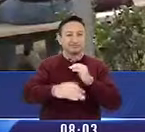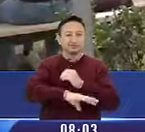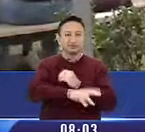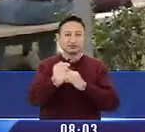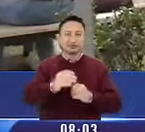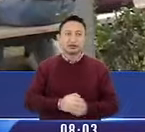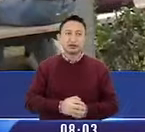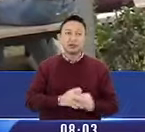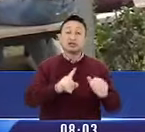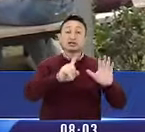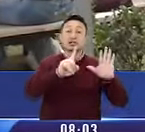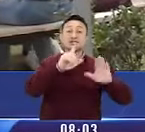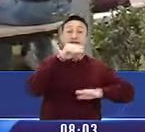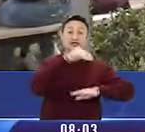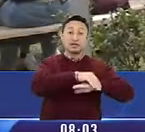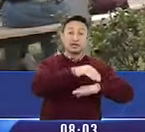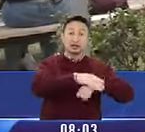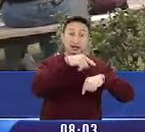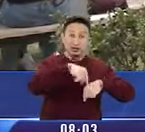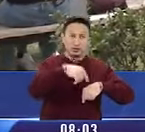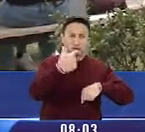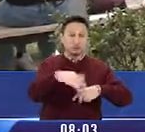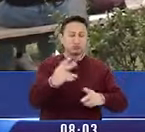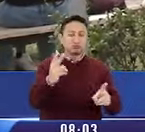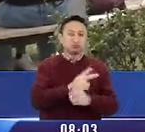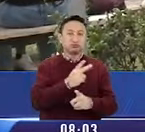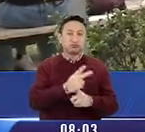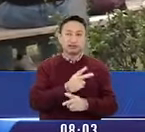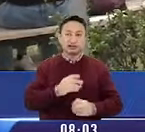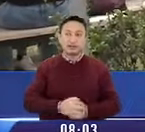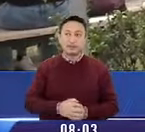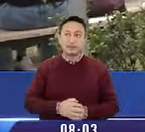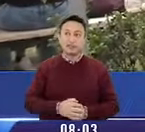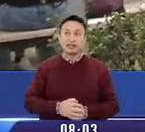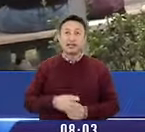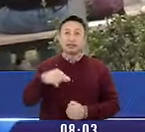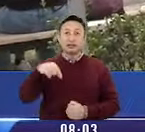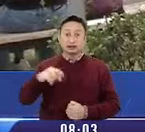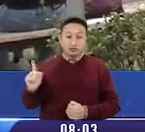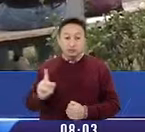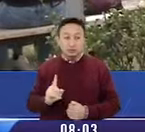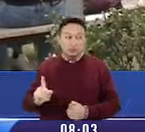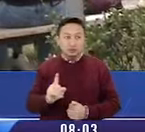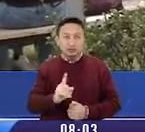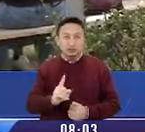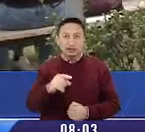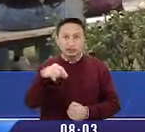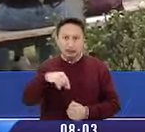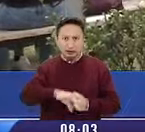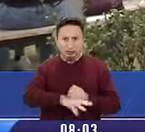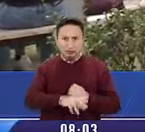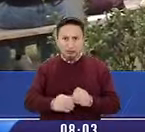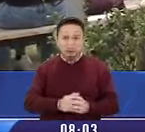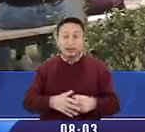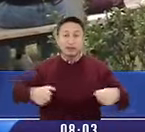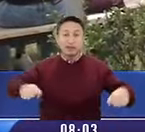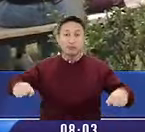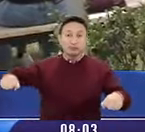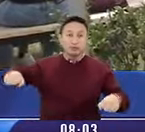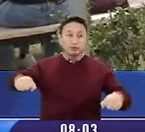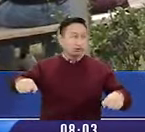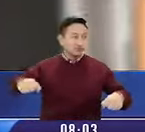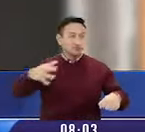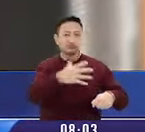o menos de las 6 de la tarde ya cuando empieza el anochecer, ya es como que da miedo hasta bajar porque sí ha habido asaltos que pasan en motos y de una les quedan